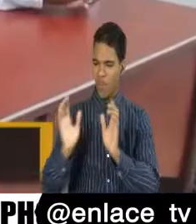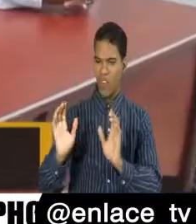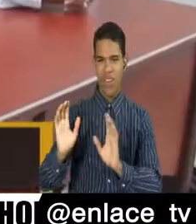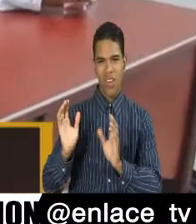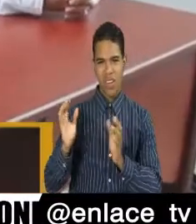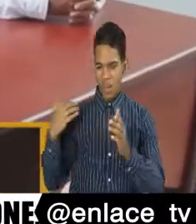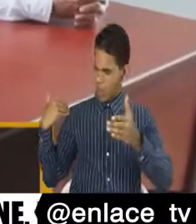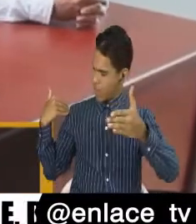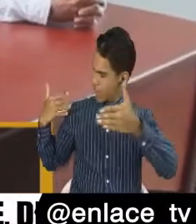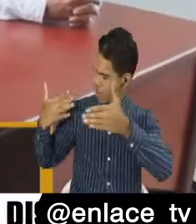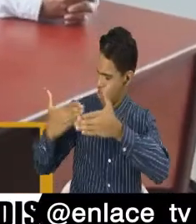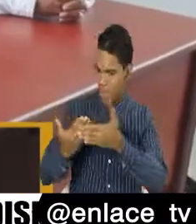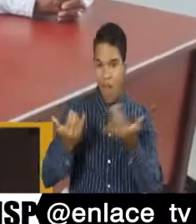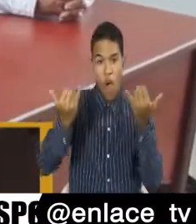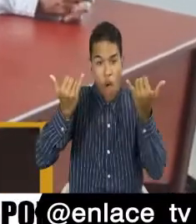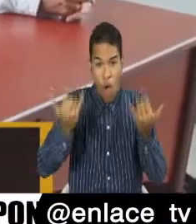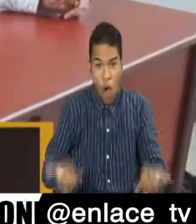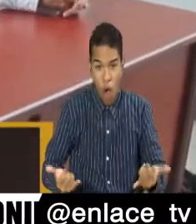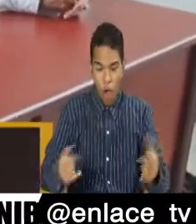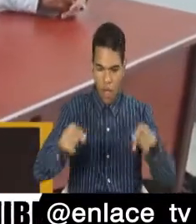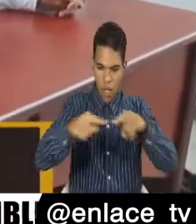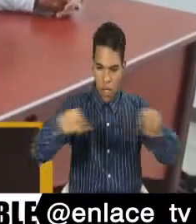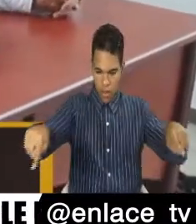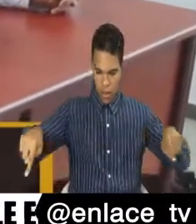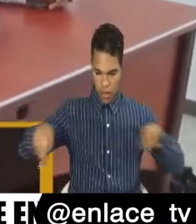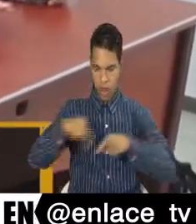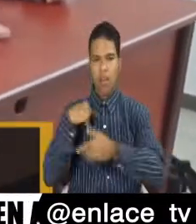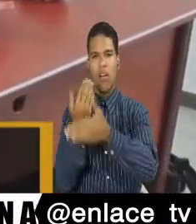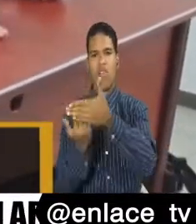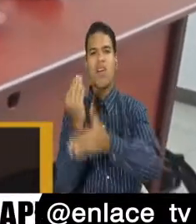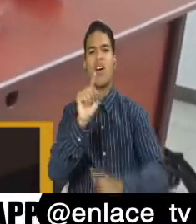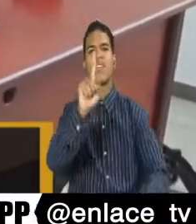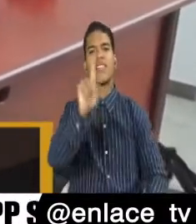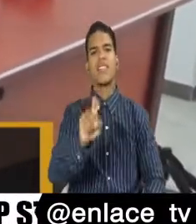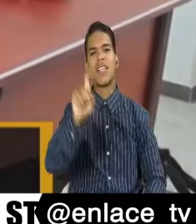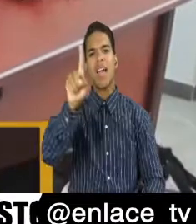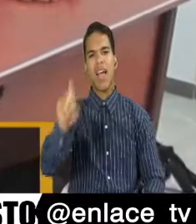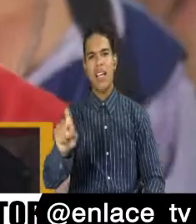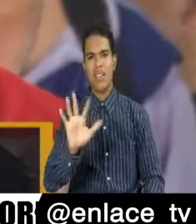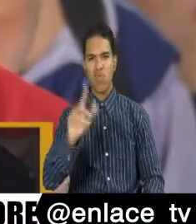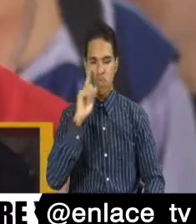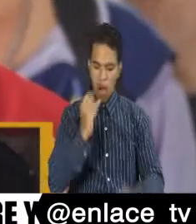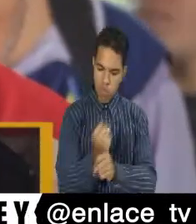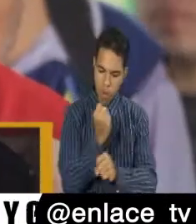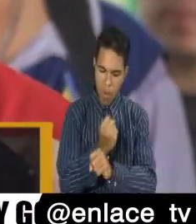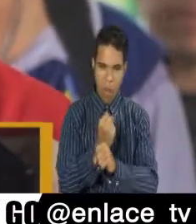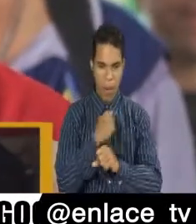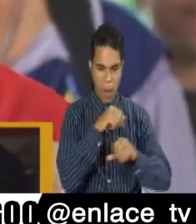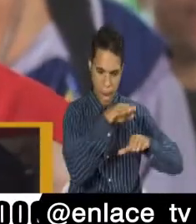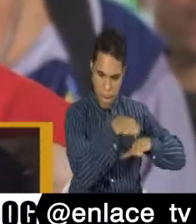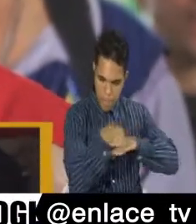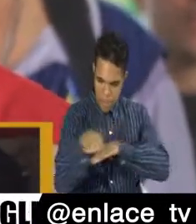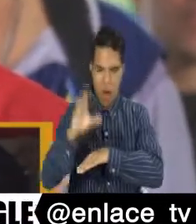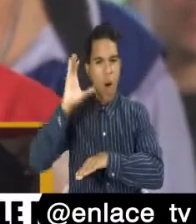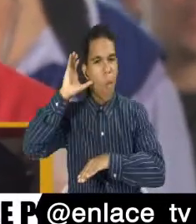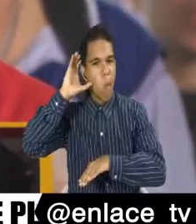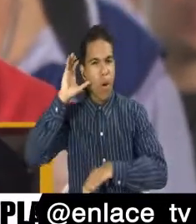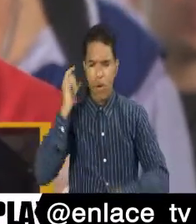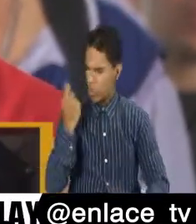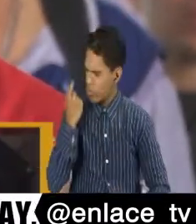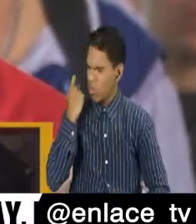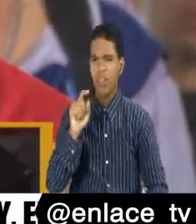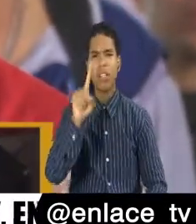nuevas oficinas donde los 66 ediles de la ciudad podrán adelantar su labor de manera digna. Y hace apenas 60 días